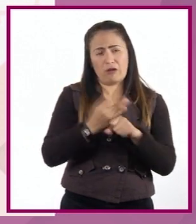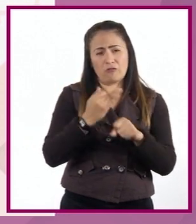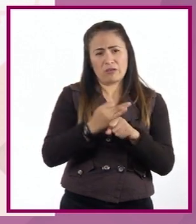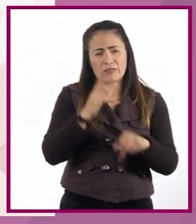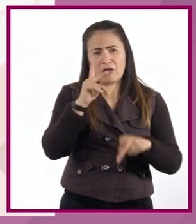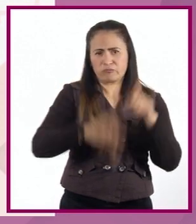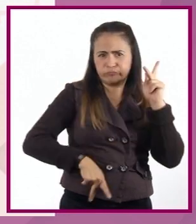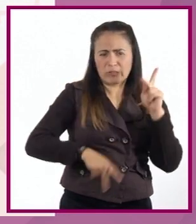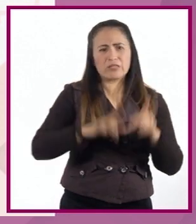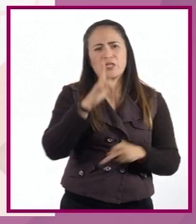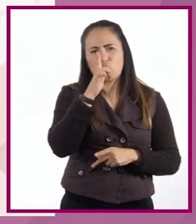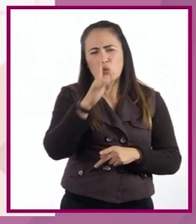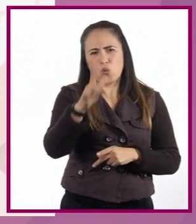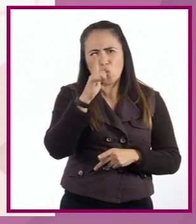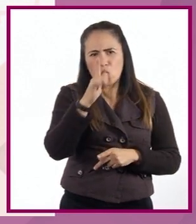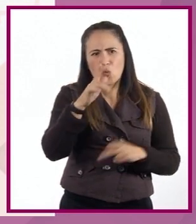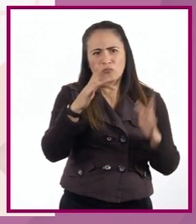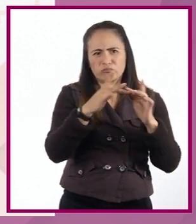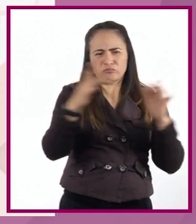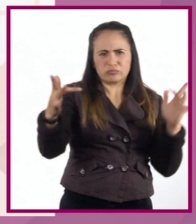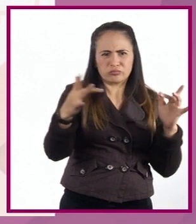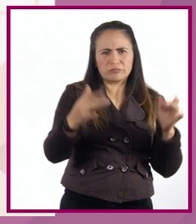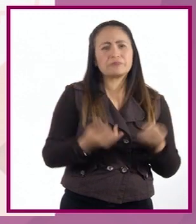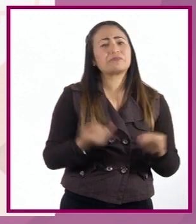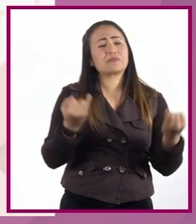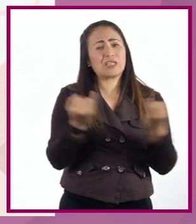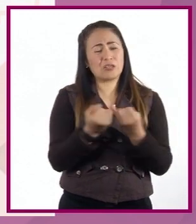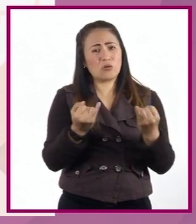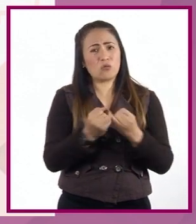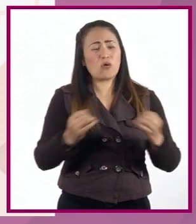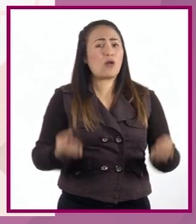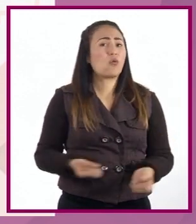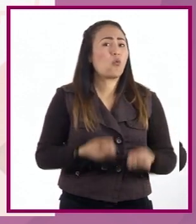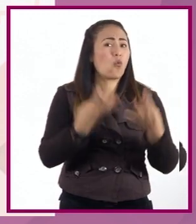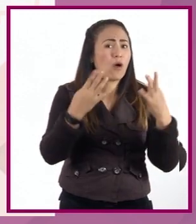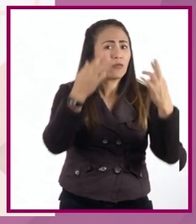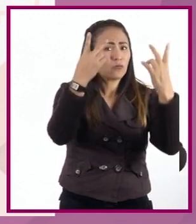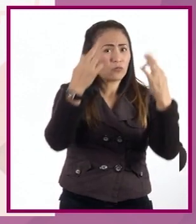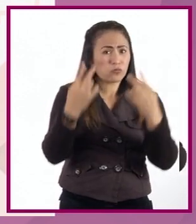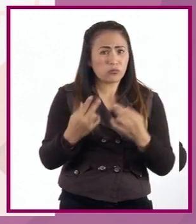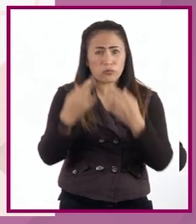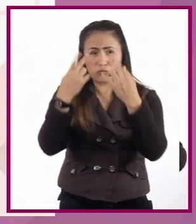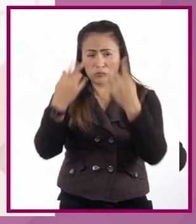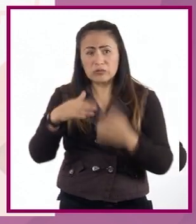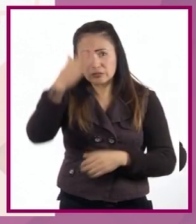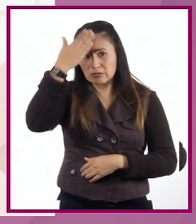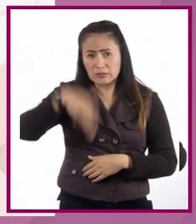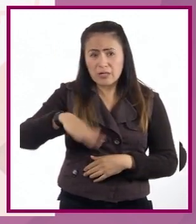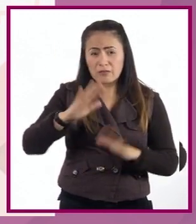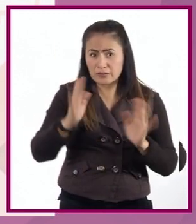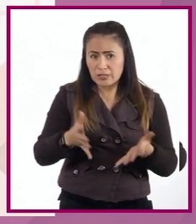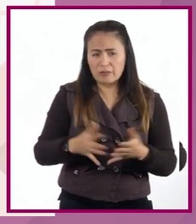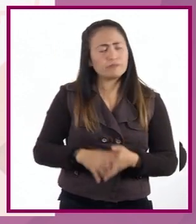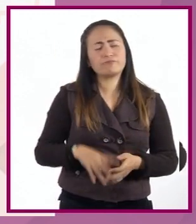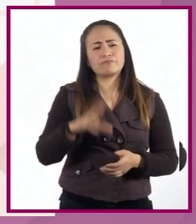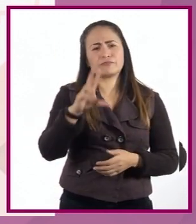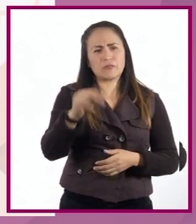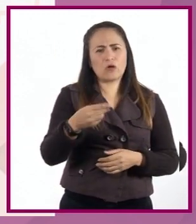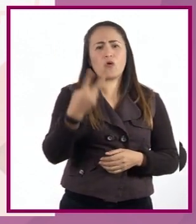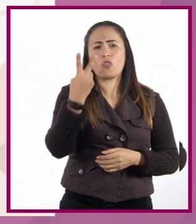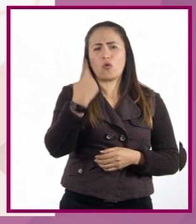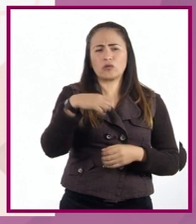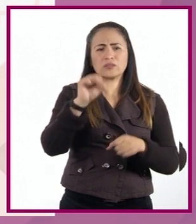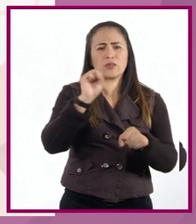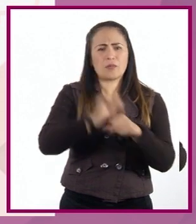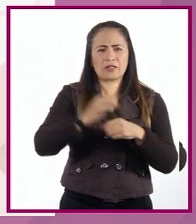algunas zonas de la metrópoli, pero los daños aún no se han cuantificado. Este sismo ocurre menos de 2 semanas después